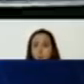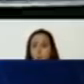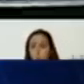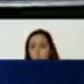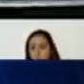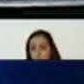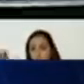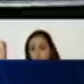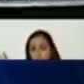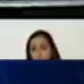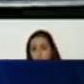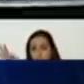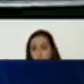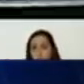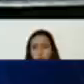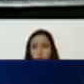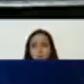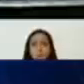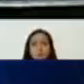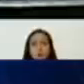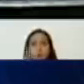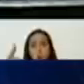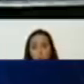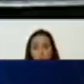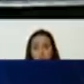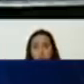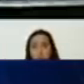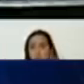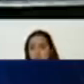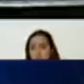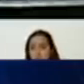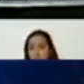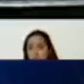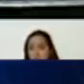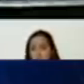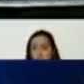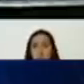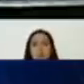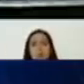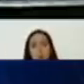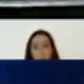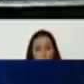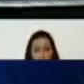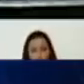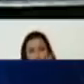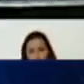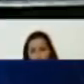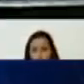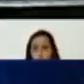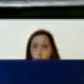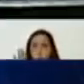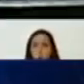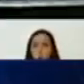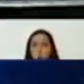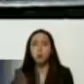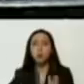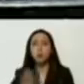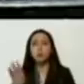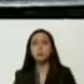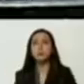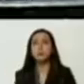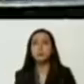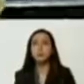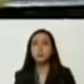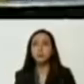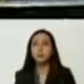81%, y 2.510 pequeñas y medianas empresas productivas industriales. El